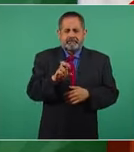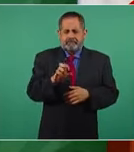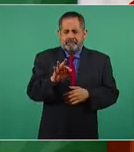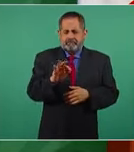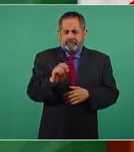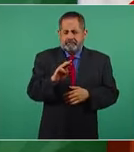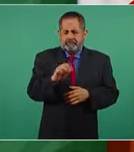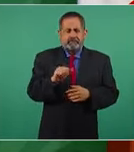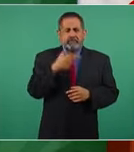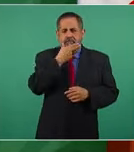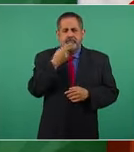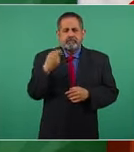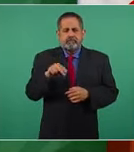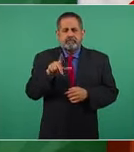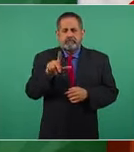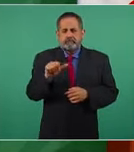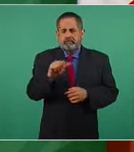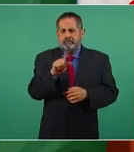Lázaro Ríos.